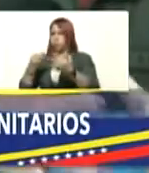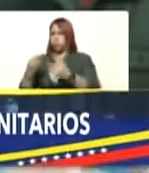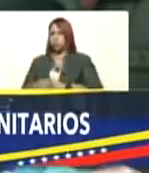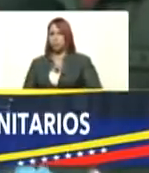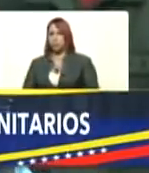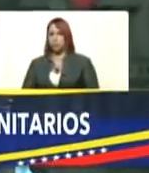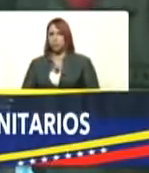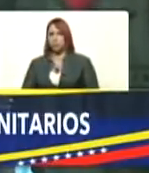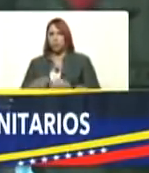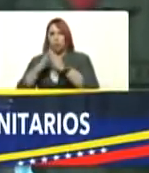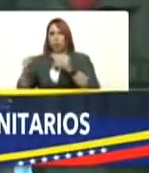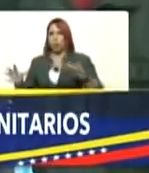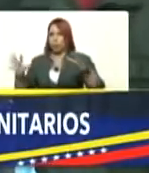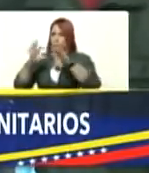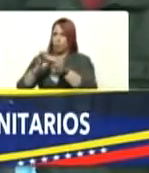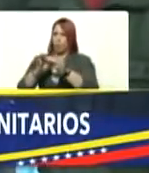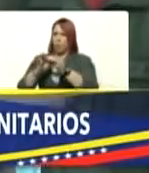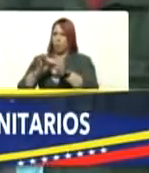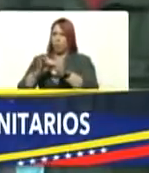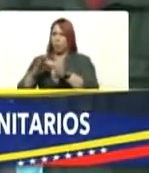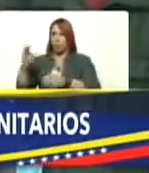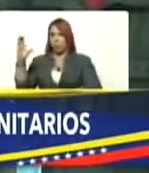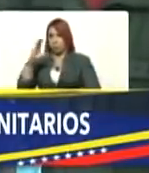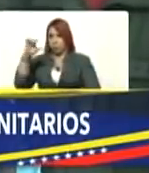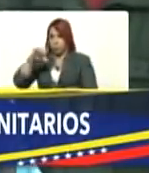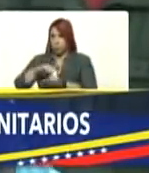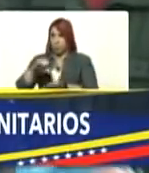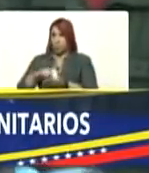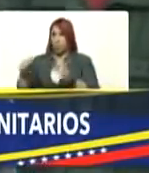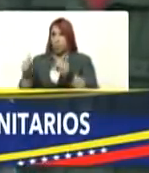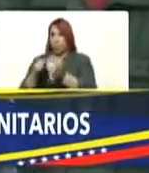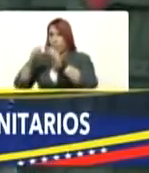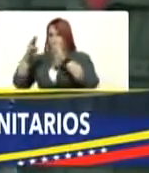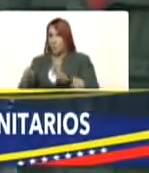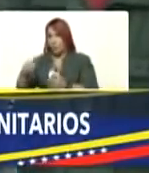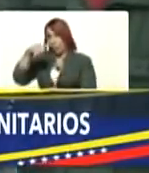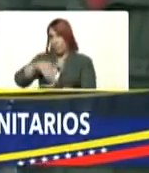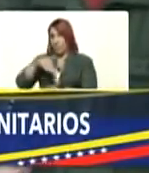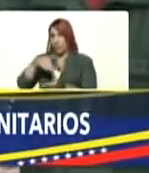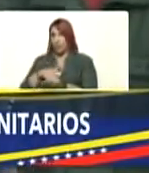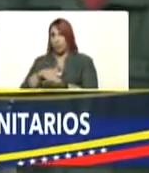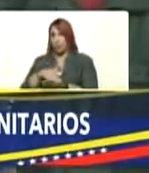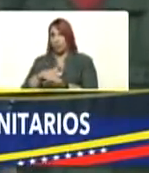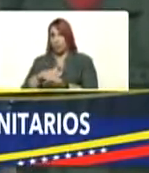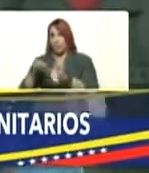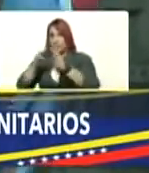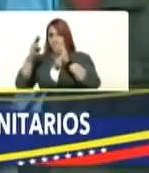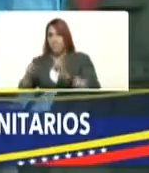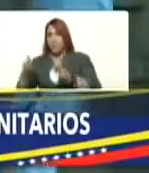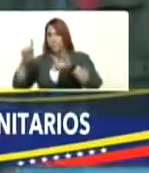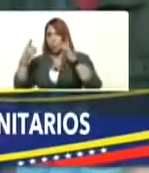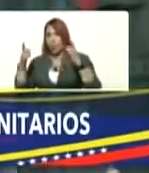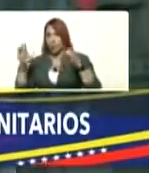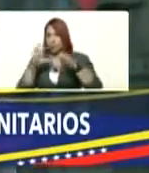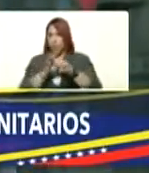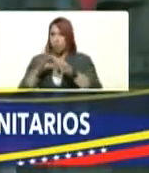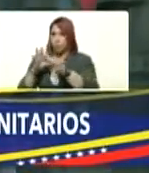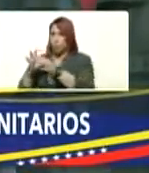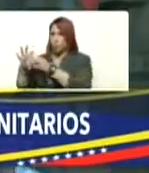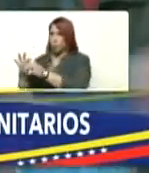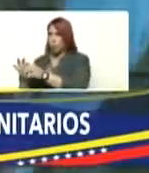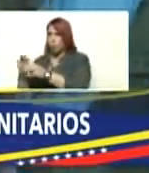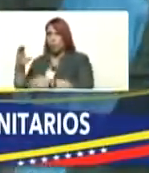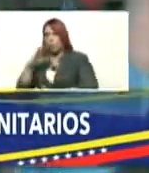y todo lo que unamos de la región capital con el método de Miranda, con el método de La Guaira, con el método